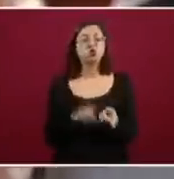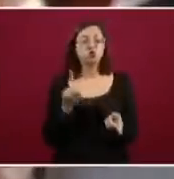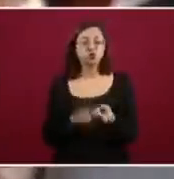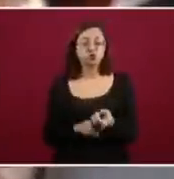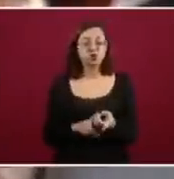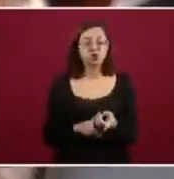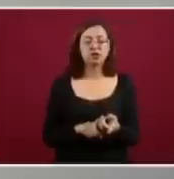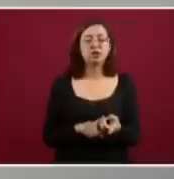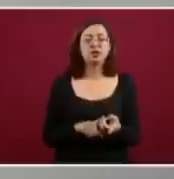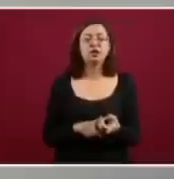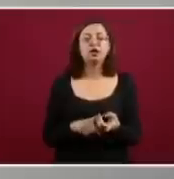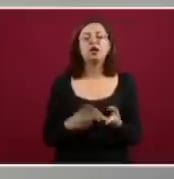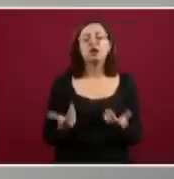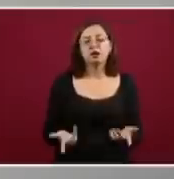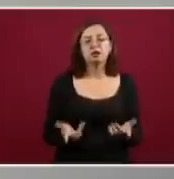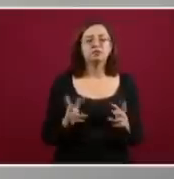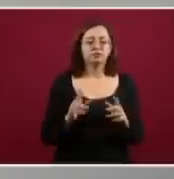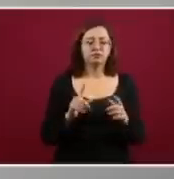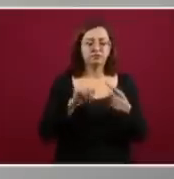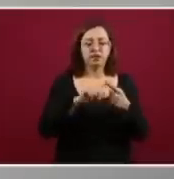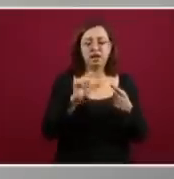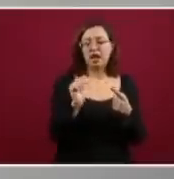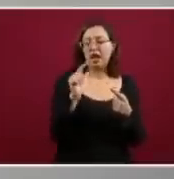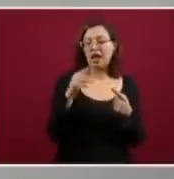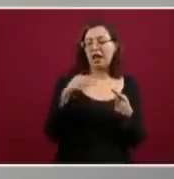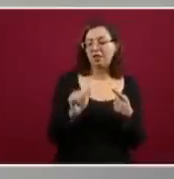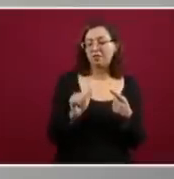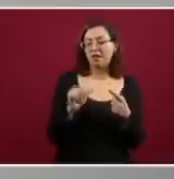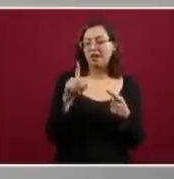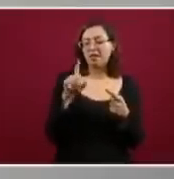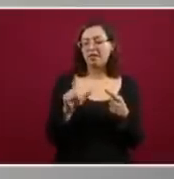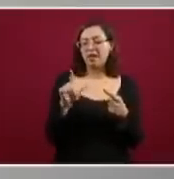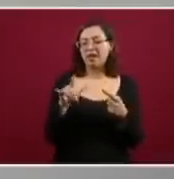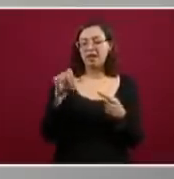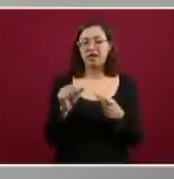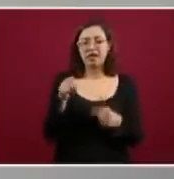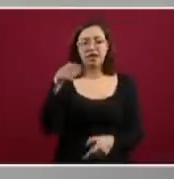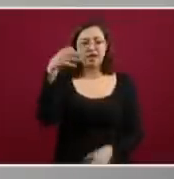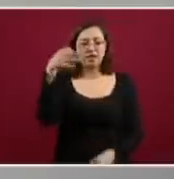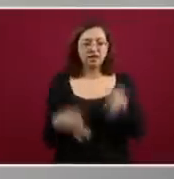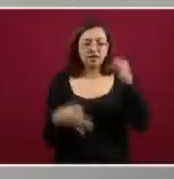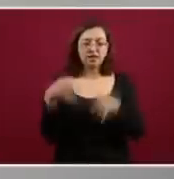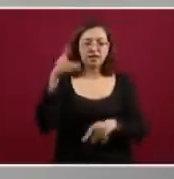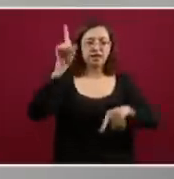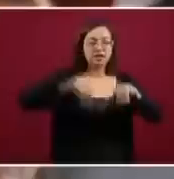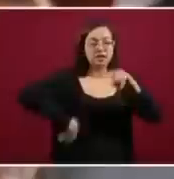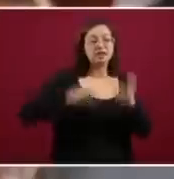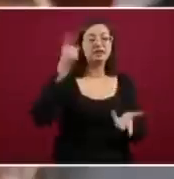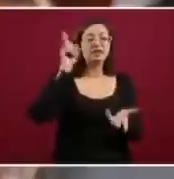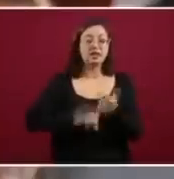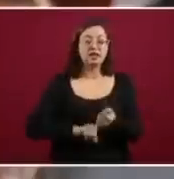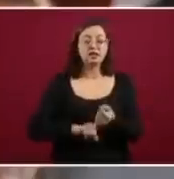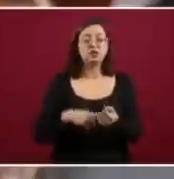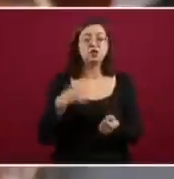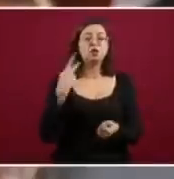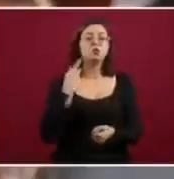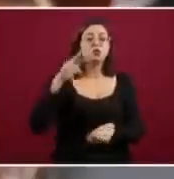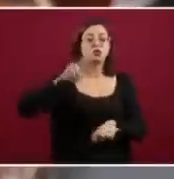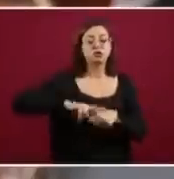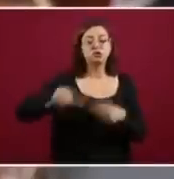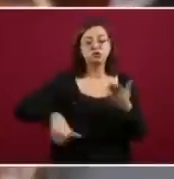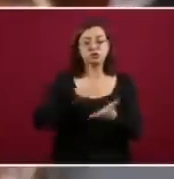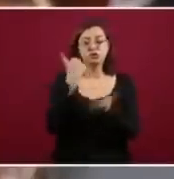antes mencionados es alma delia riola beltrán fiscal de extinción de dominio de la procuraduría de la ciudad de mexico